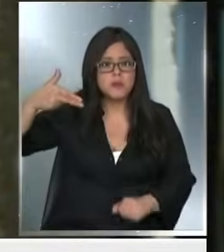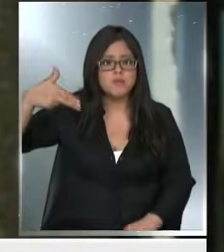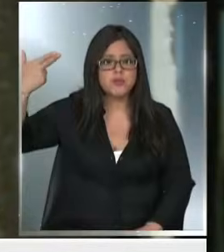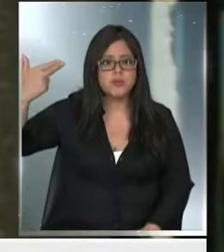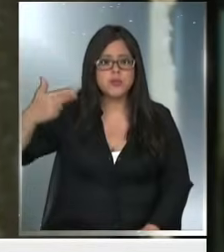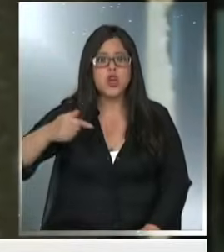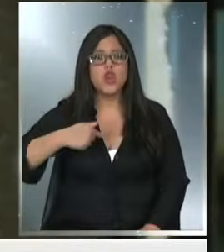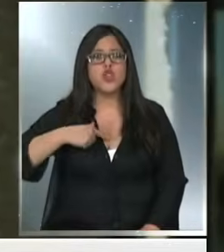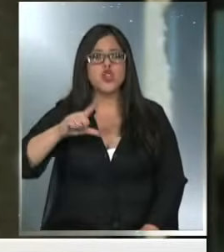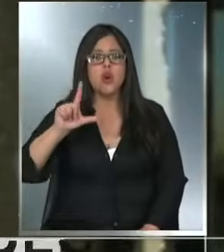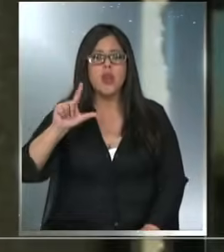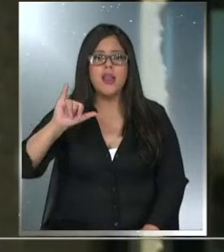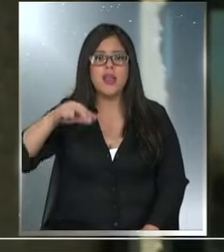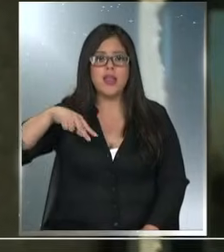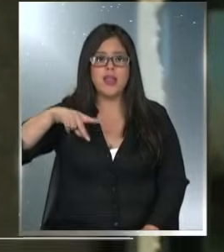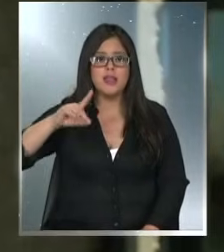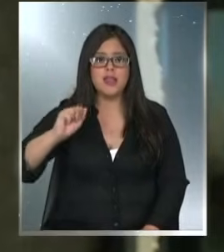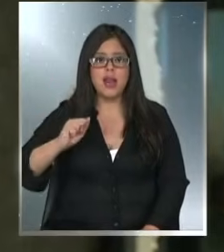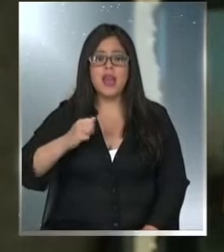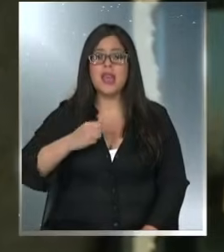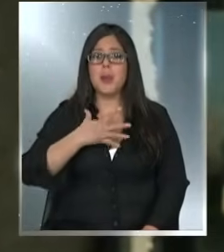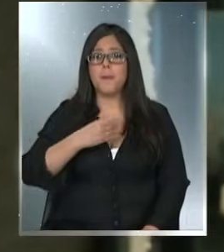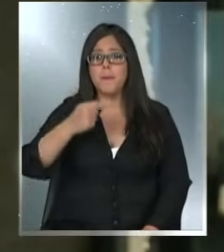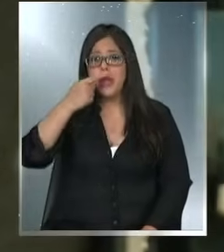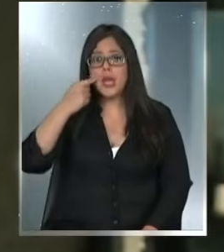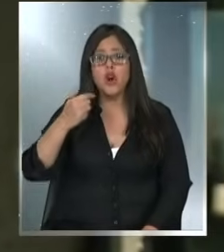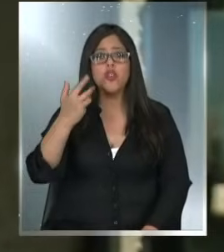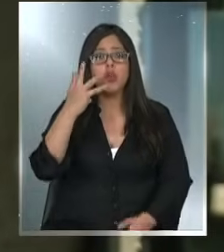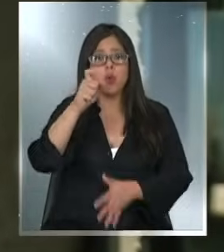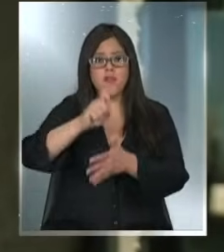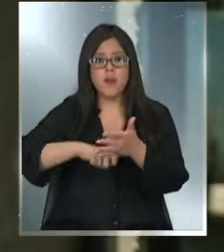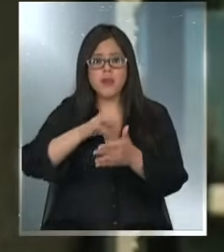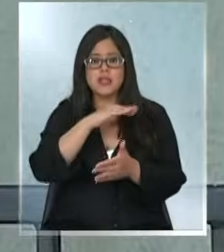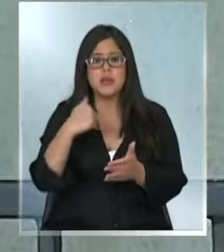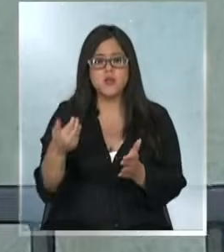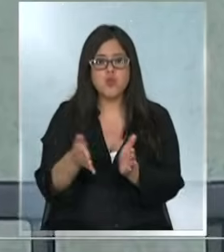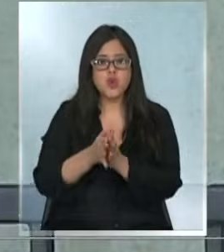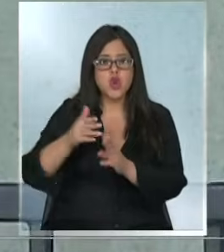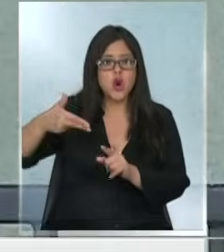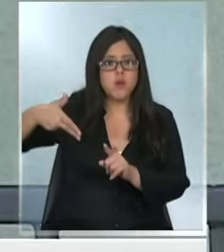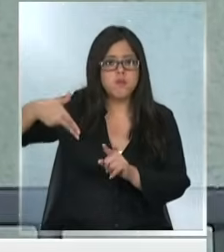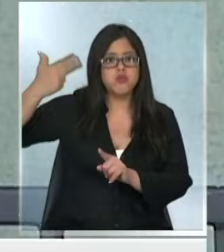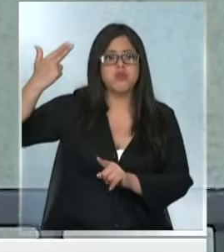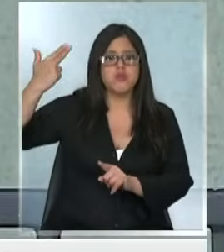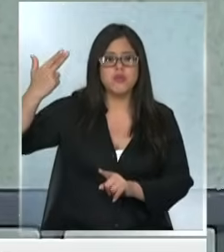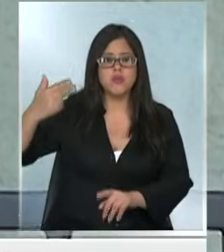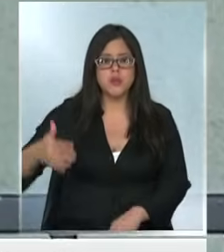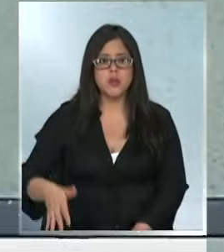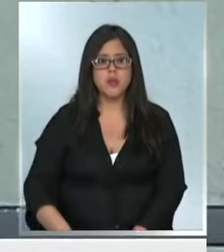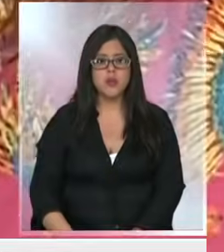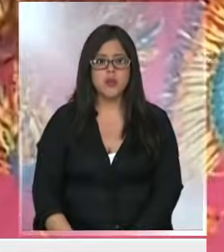Soy Linda Villegas y mi hijo Baltasar, de 9 meses, murió por una bala loca.